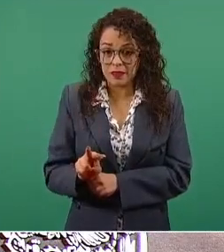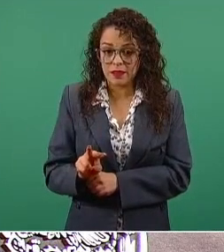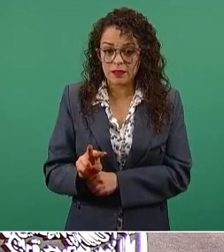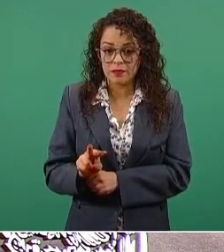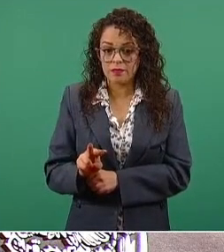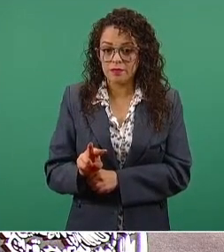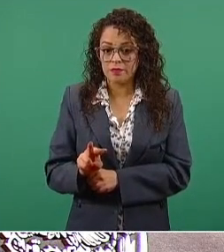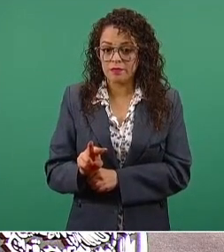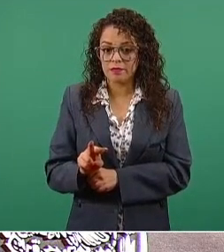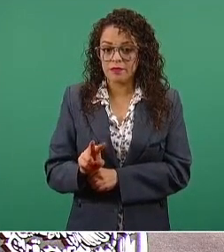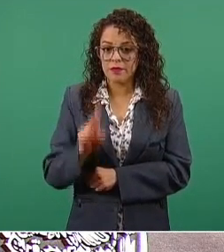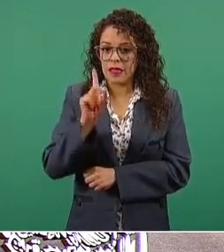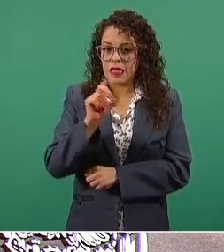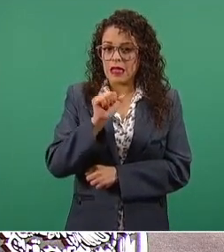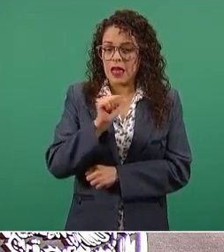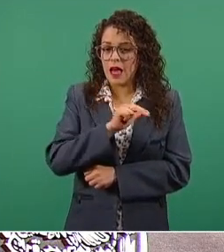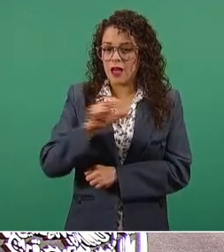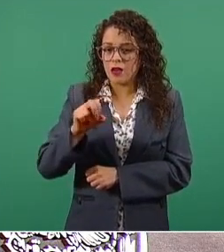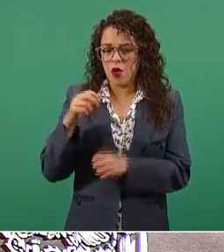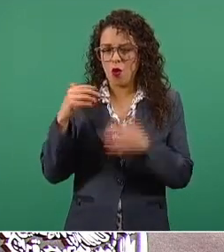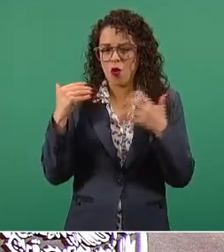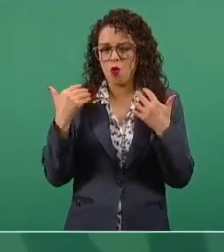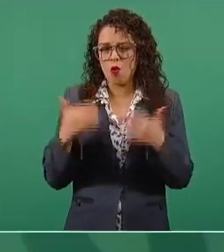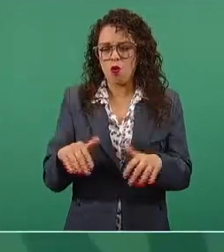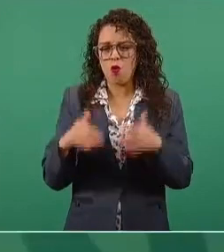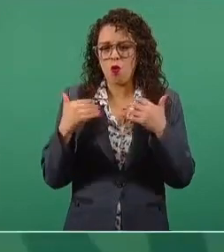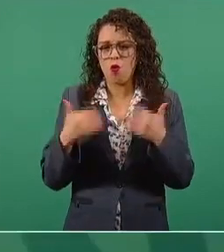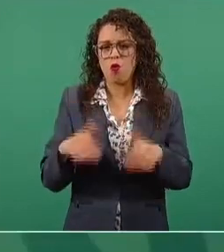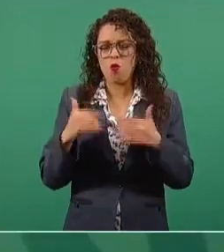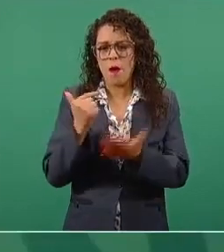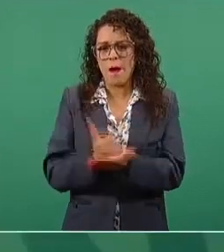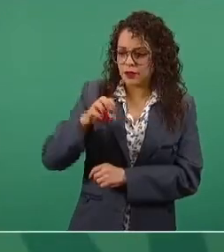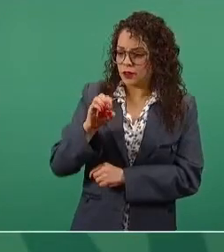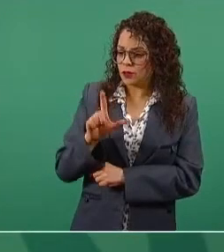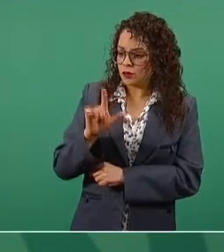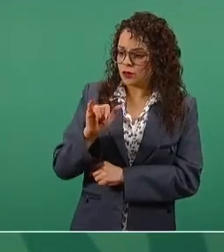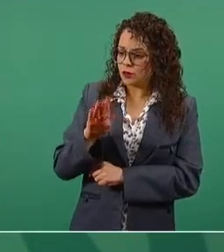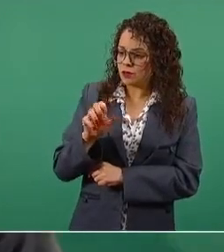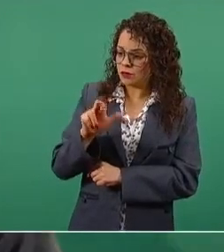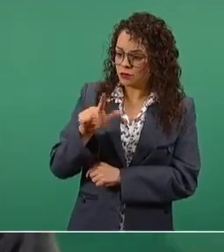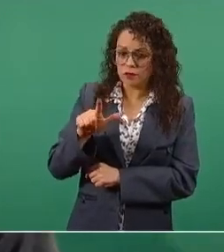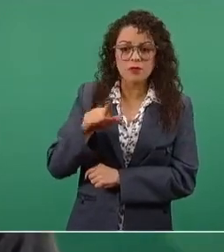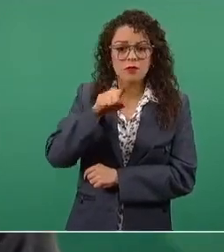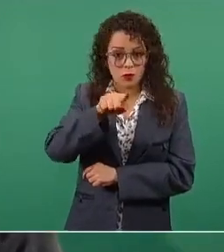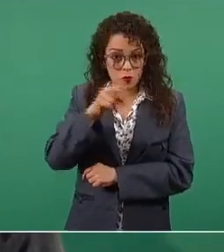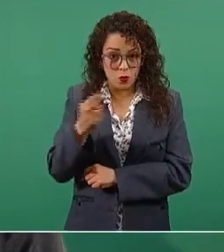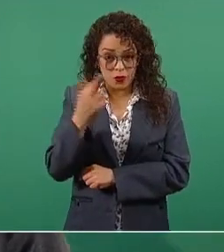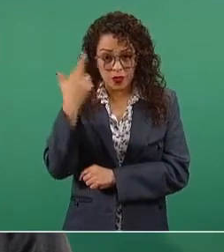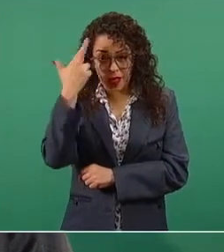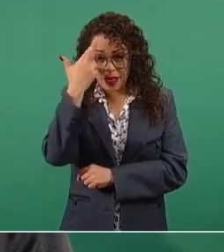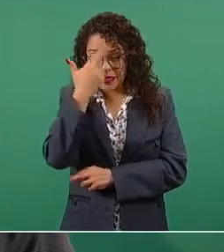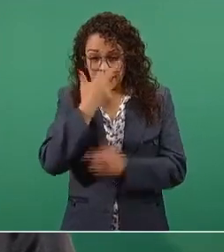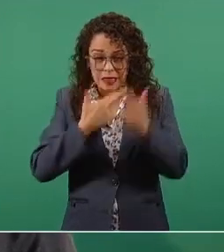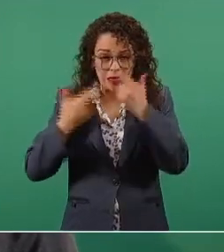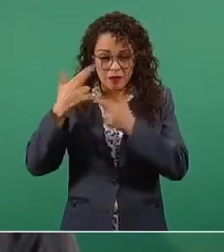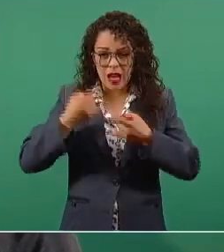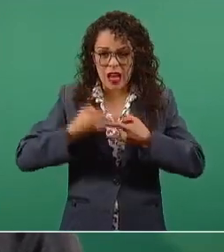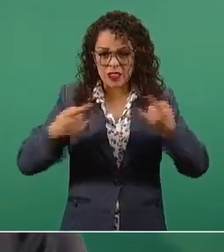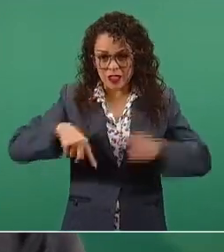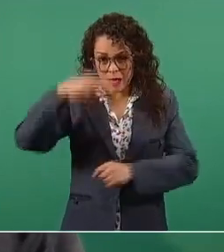que ocasionó la política neoliberal en nuestro país. Nunca se había llevado a cabo